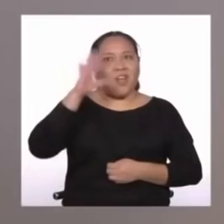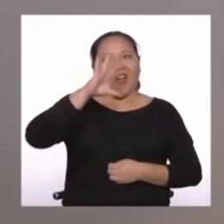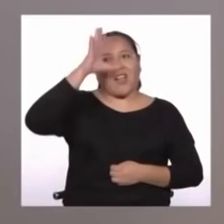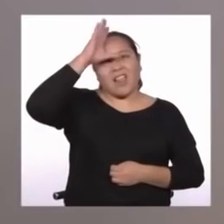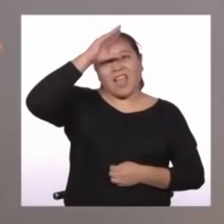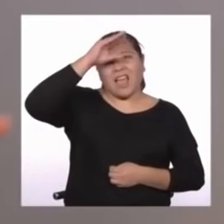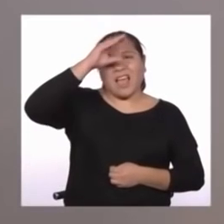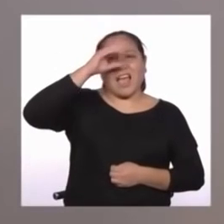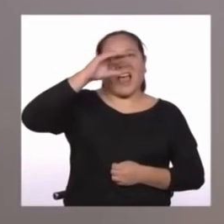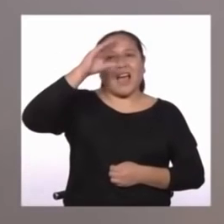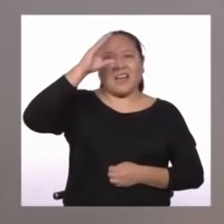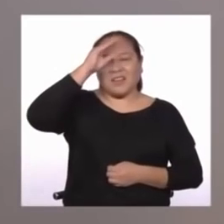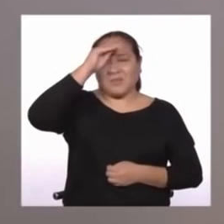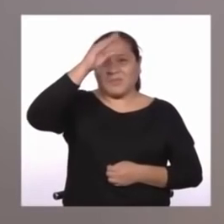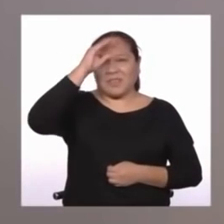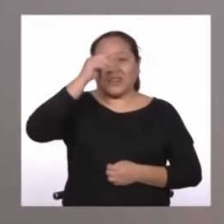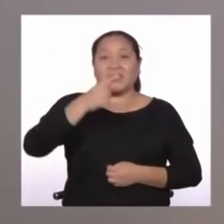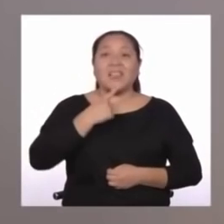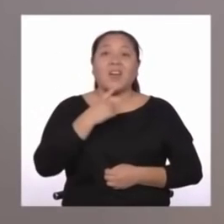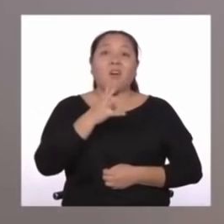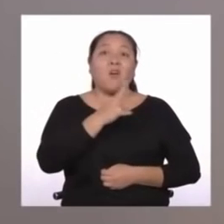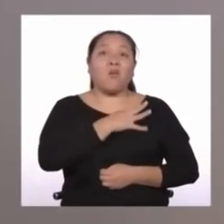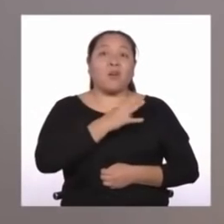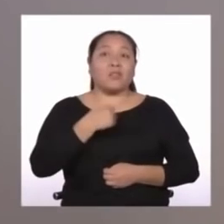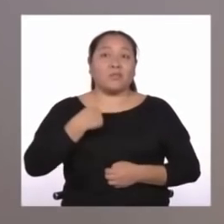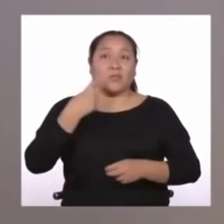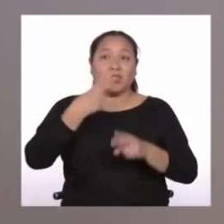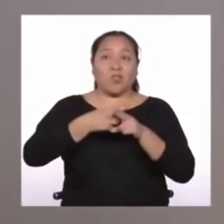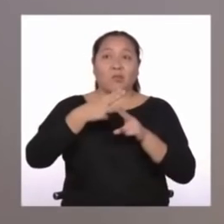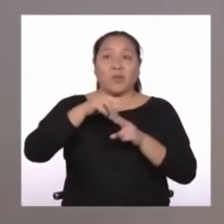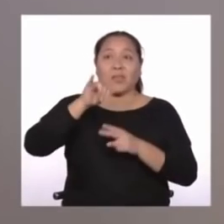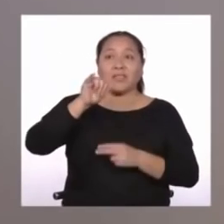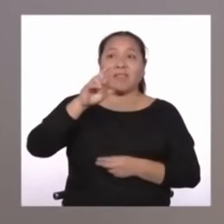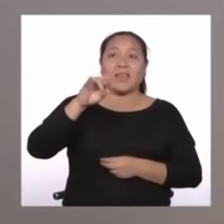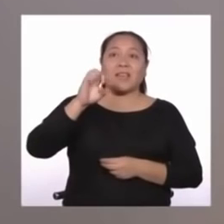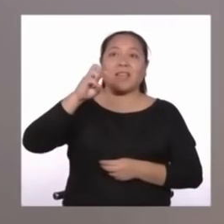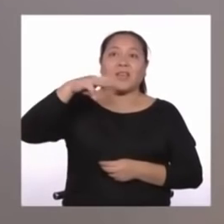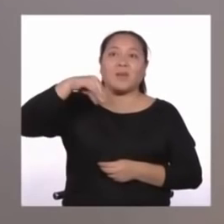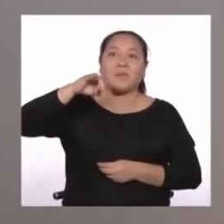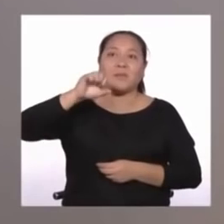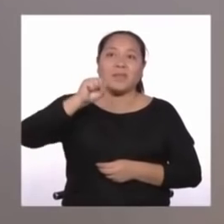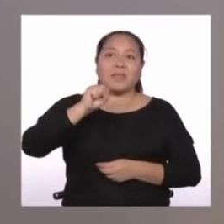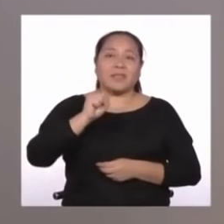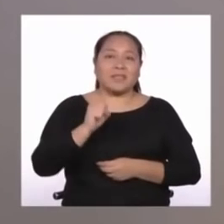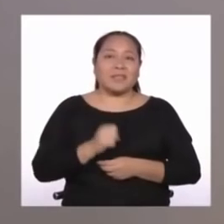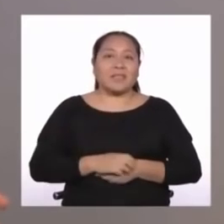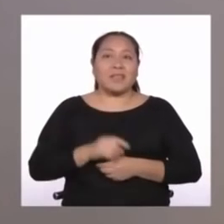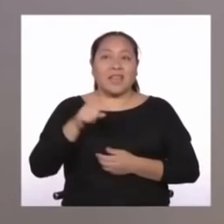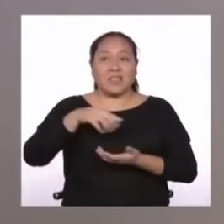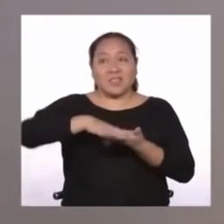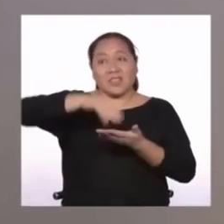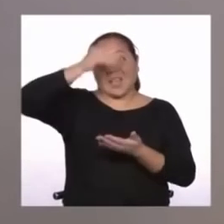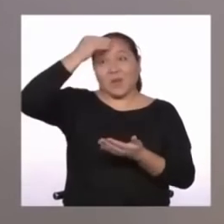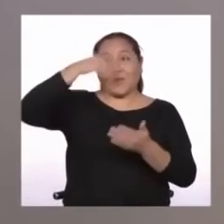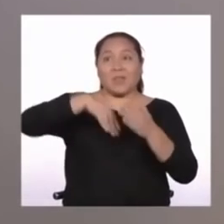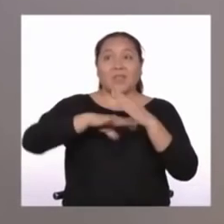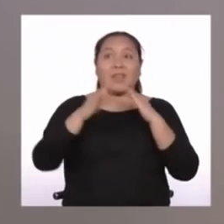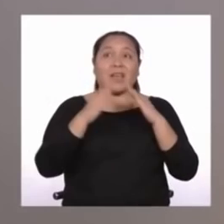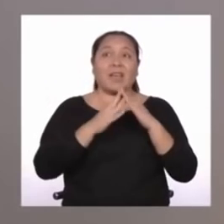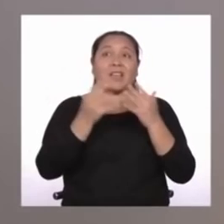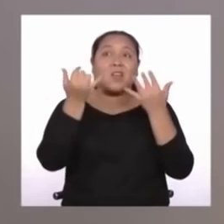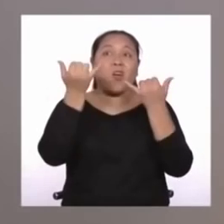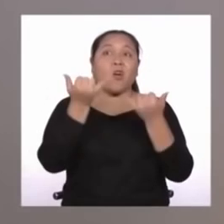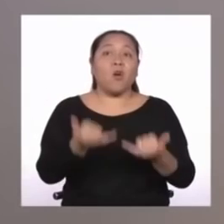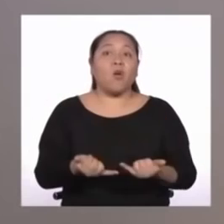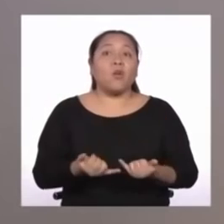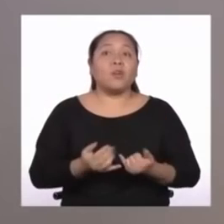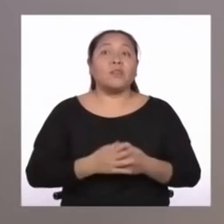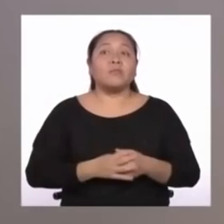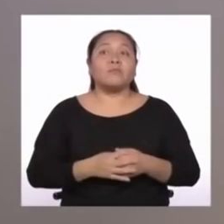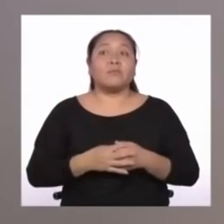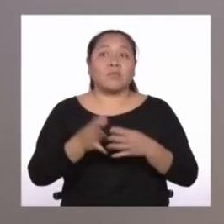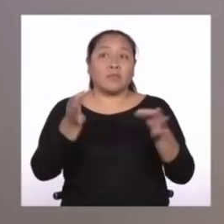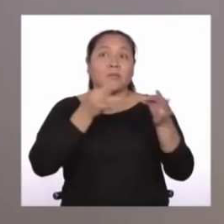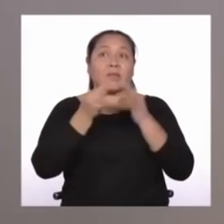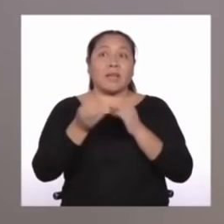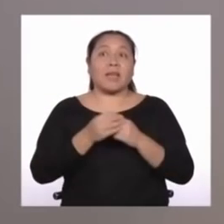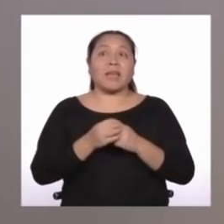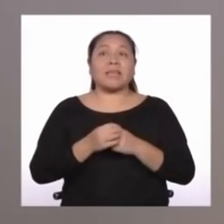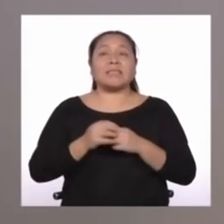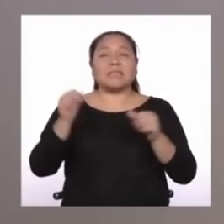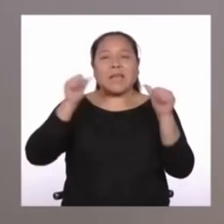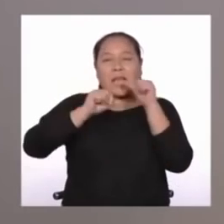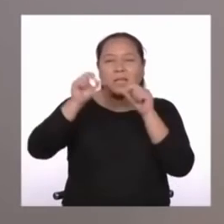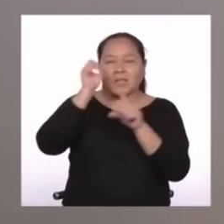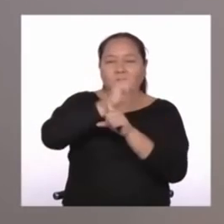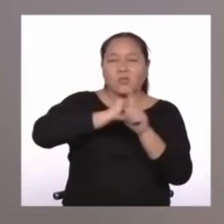amigos y amigas de cuarto de secundaria, yo soy Yaremis Rebasa y esto es Aprendo en Casa. Hoy toca hablar de ciencias